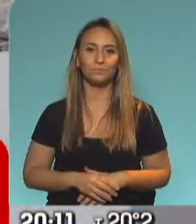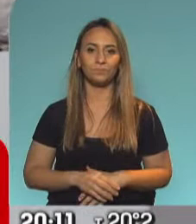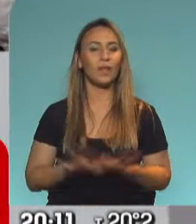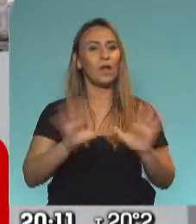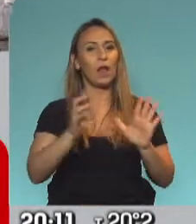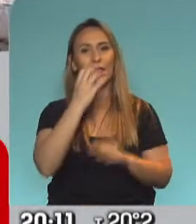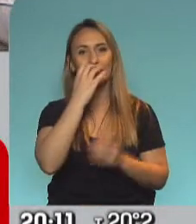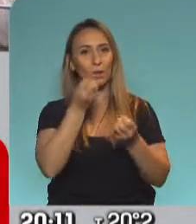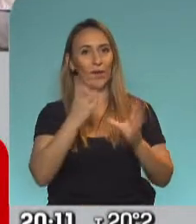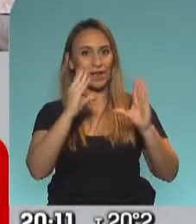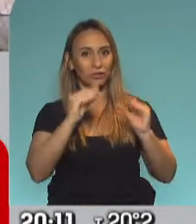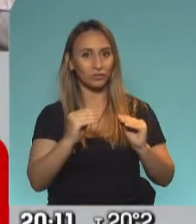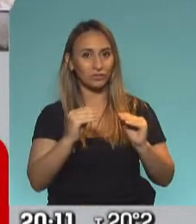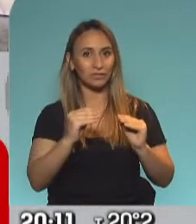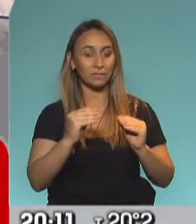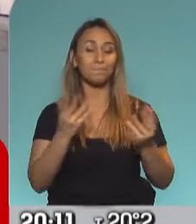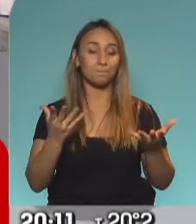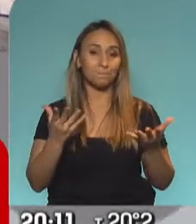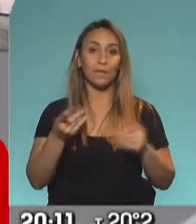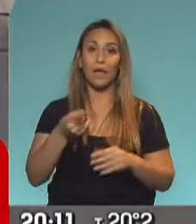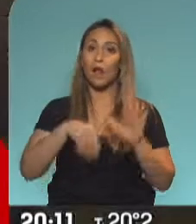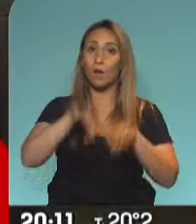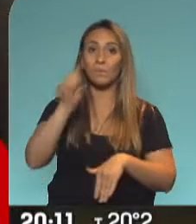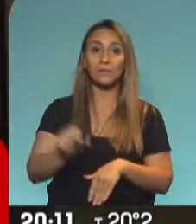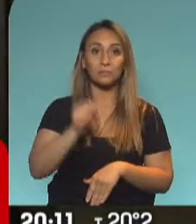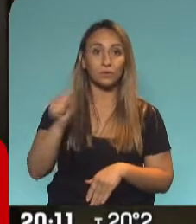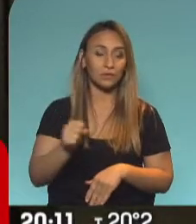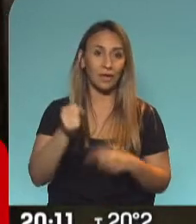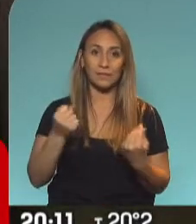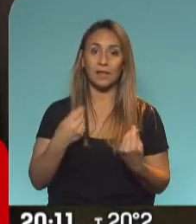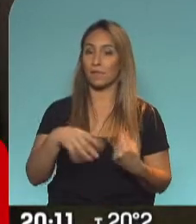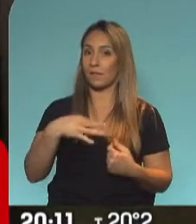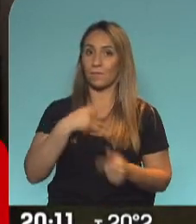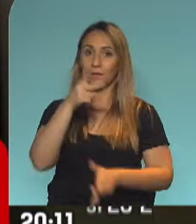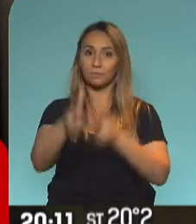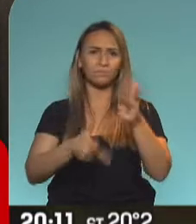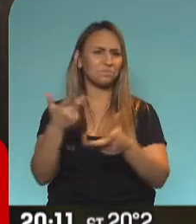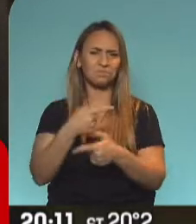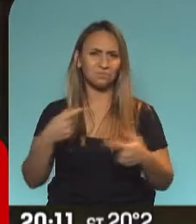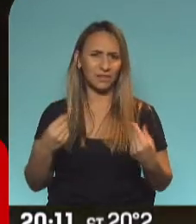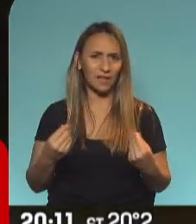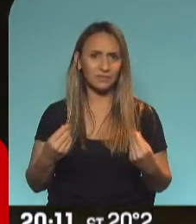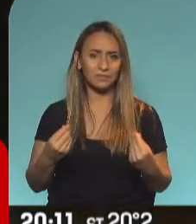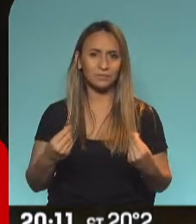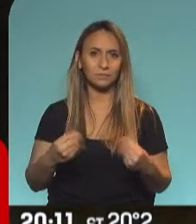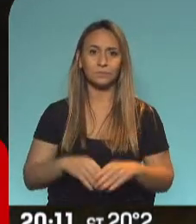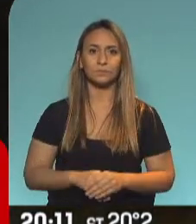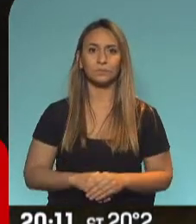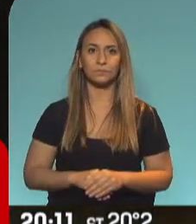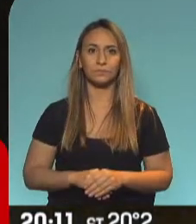Hola Diana, buenas noches. Lo más importante que tenemos que destacar en estos momentos es